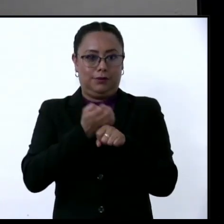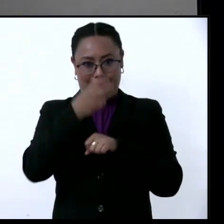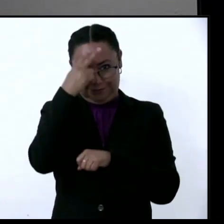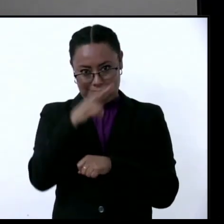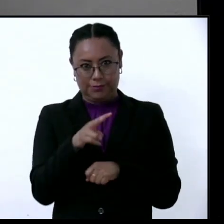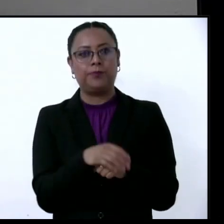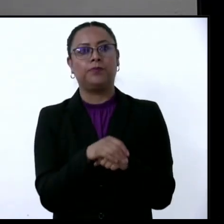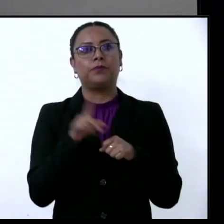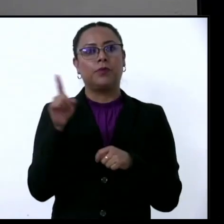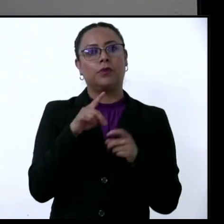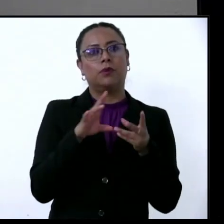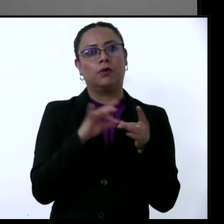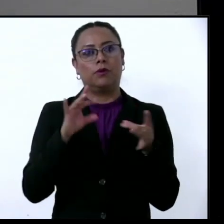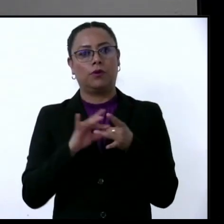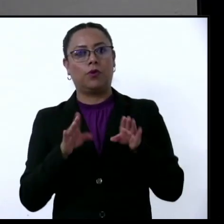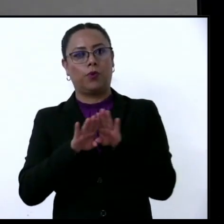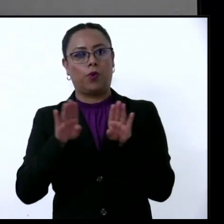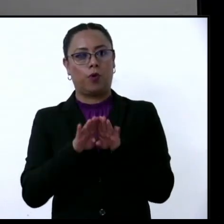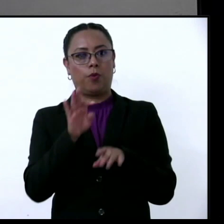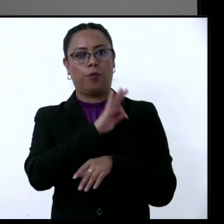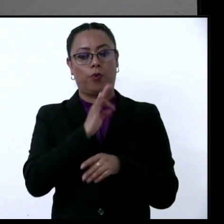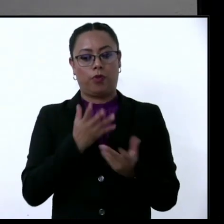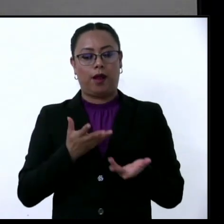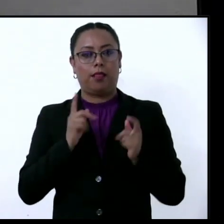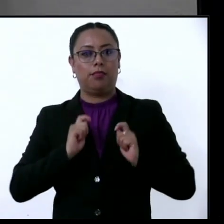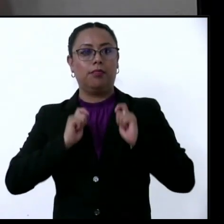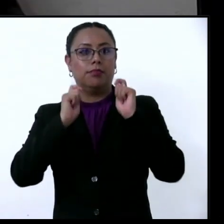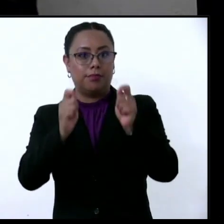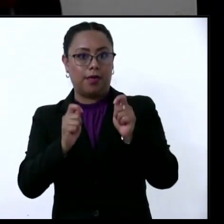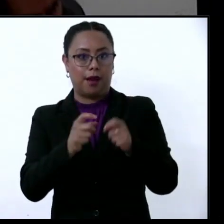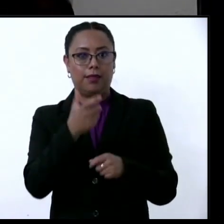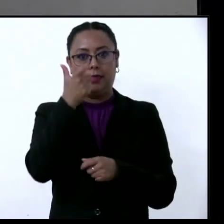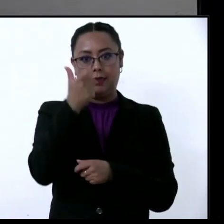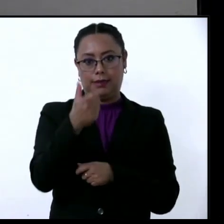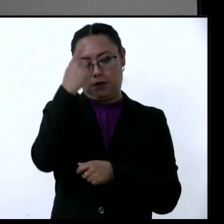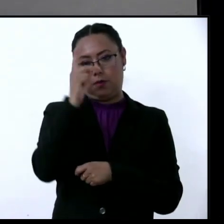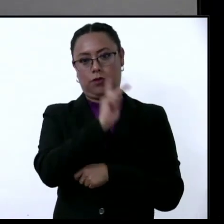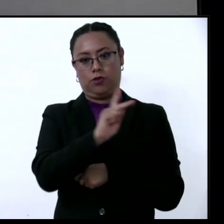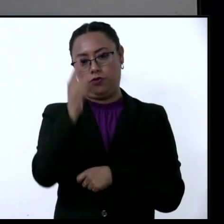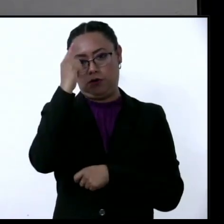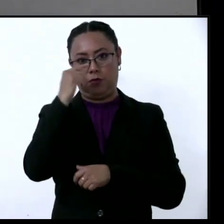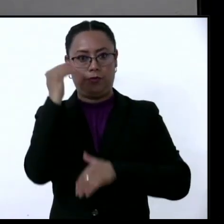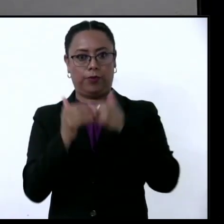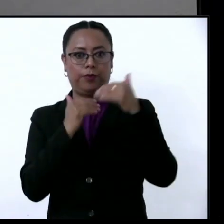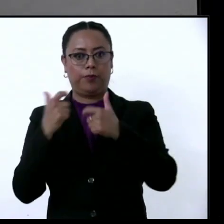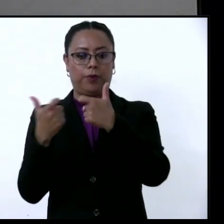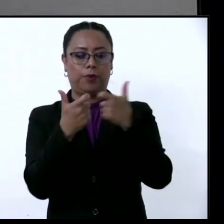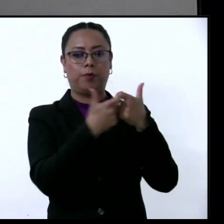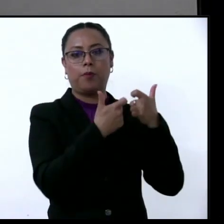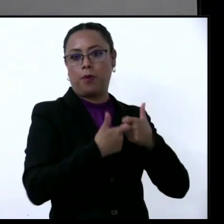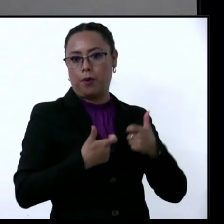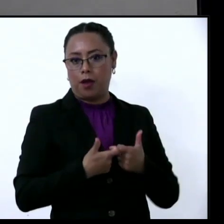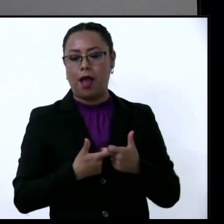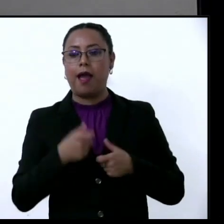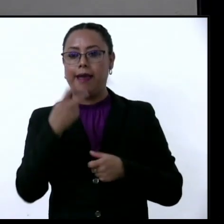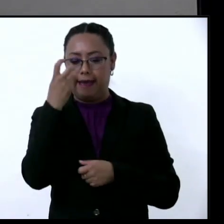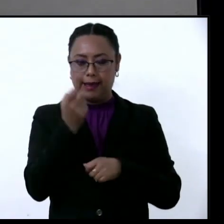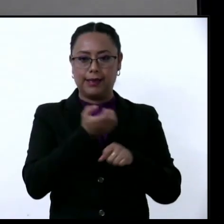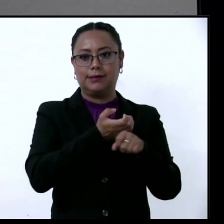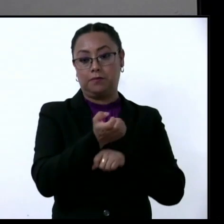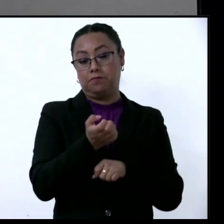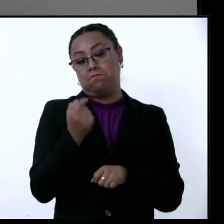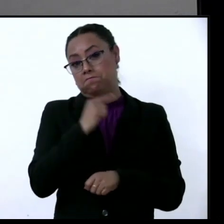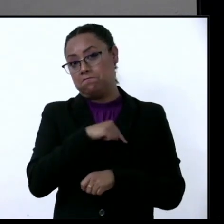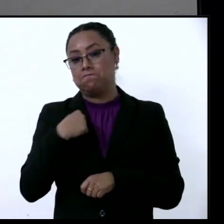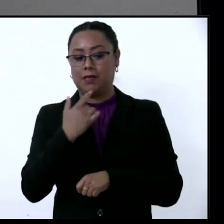discutiendo asignar recurso público para fortalecer el proceso de cooperativismo en la entidad, lo cual realmente nos da mucho gusto